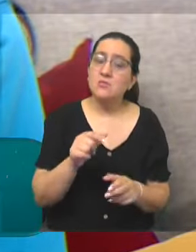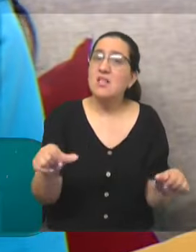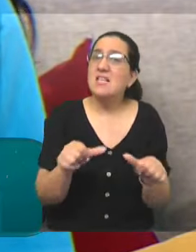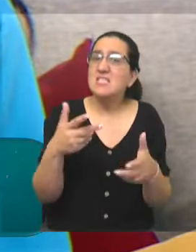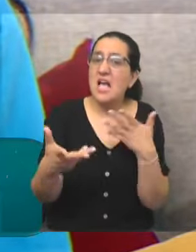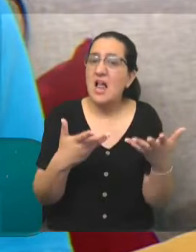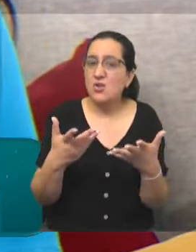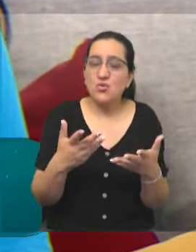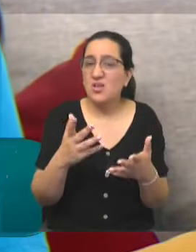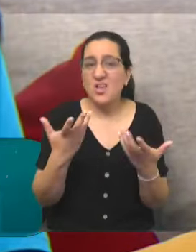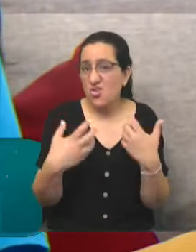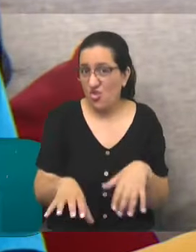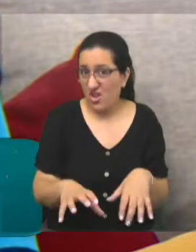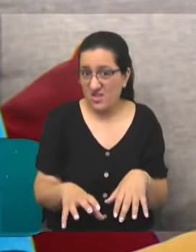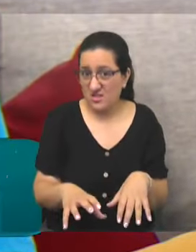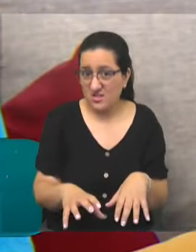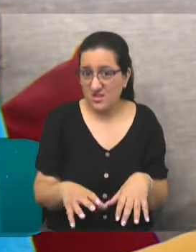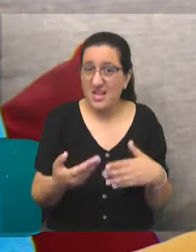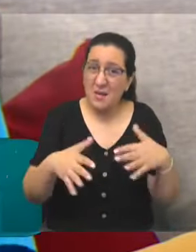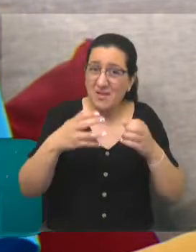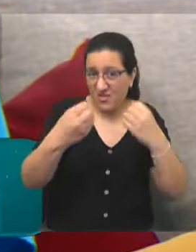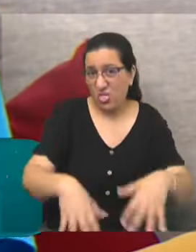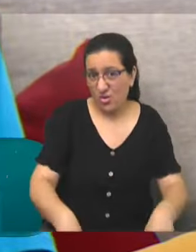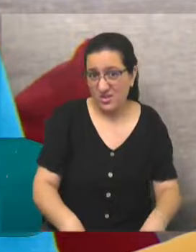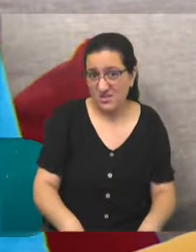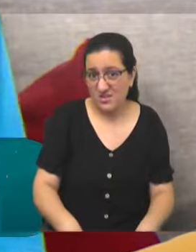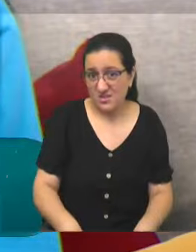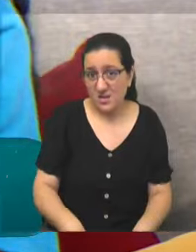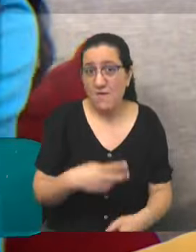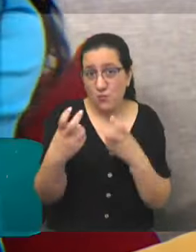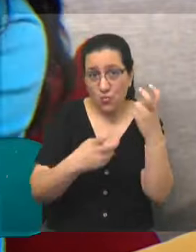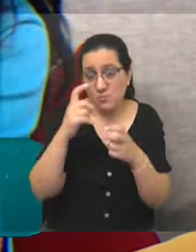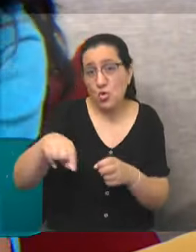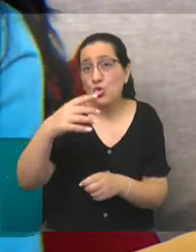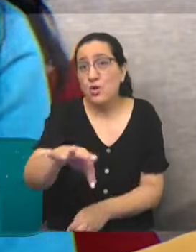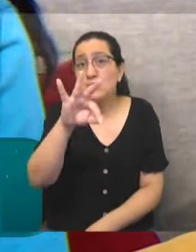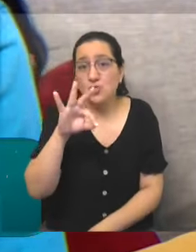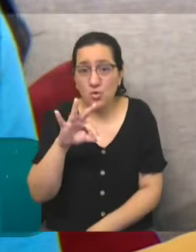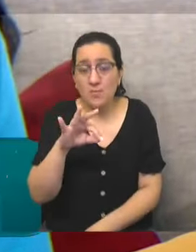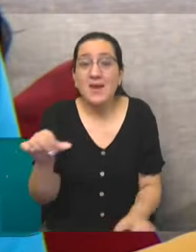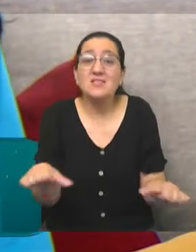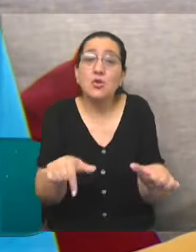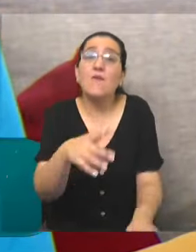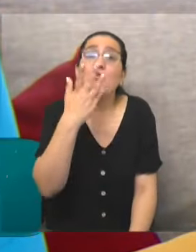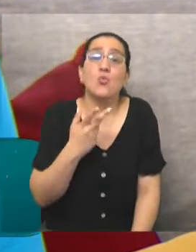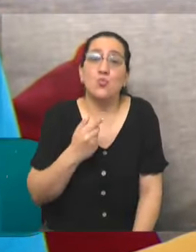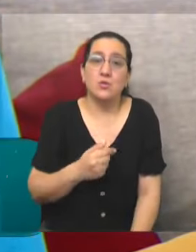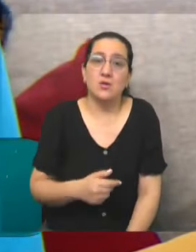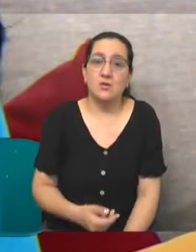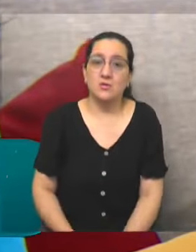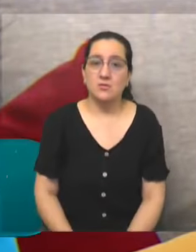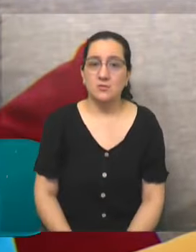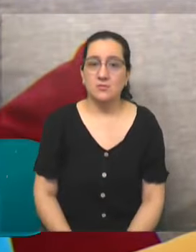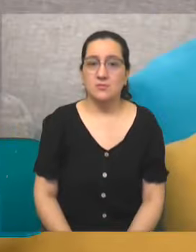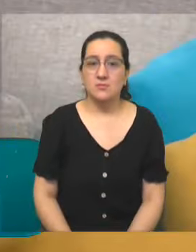que no querés, posiblemente lo dejes. Busquemos otra opción para seguir haciendo lo que vos querés